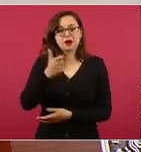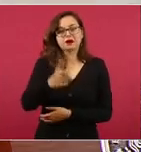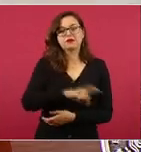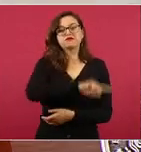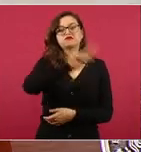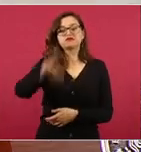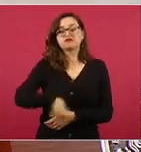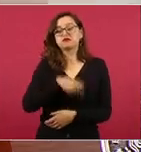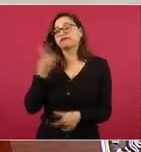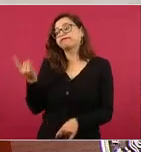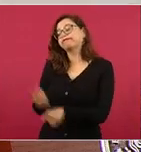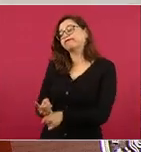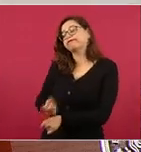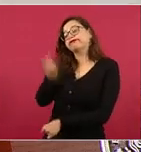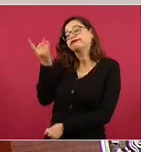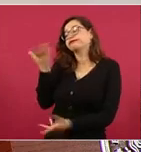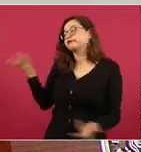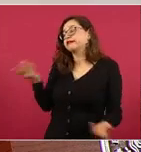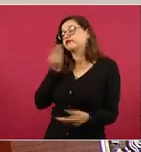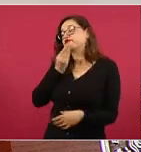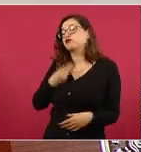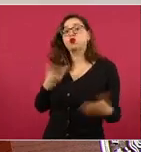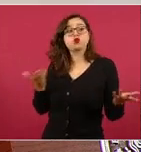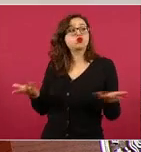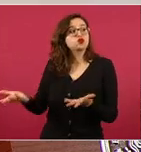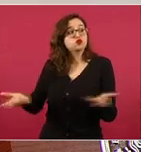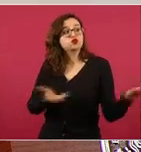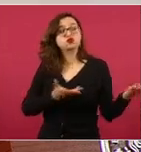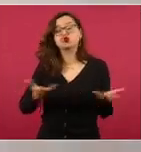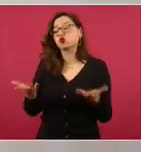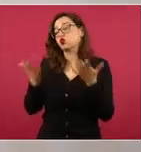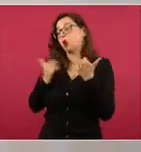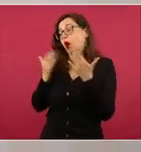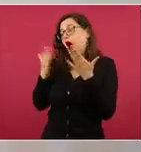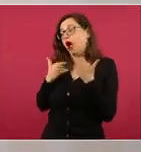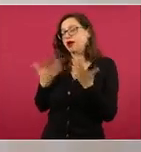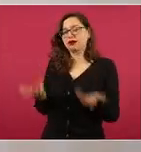Y cuando entregaron los contratos, se